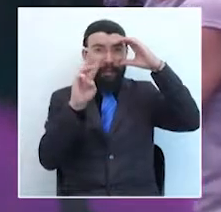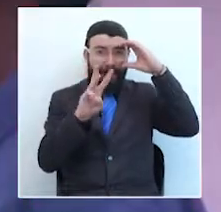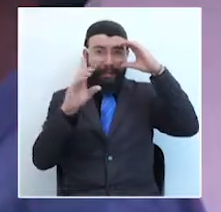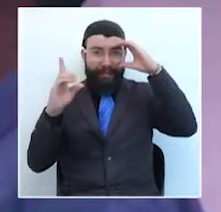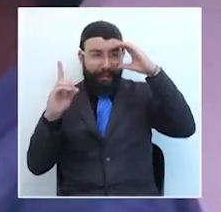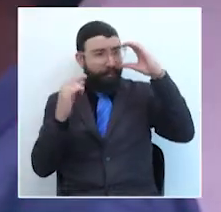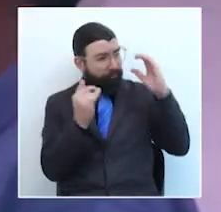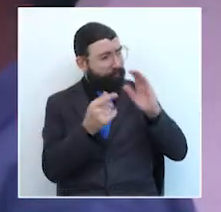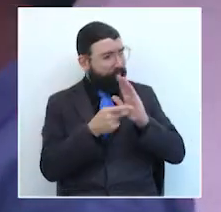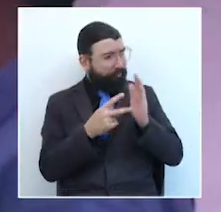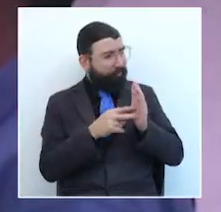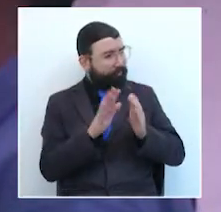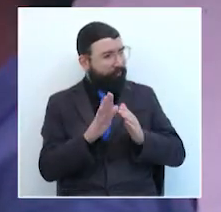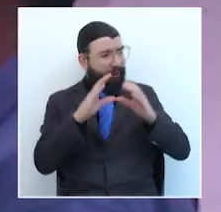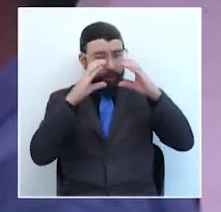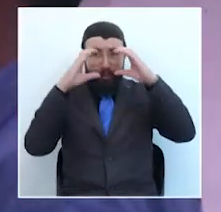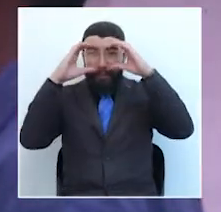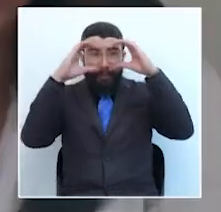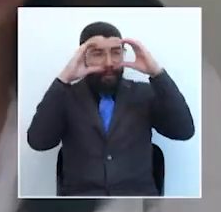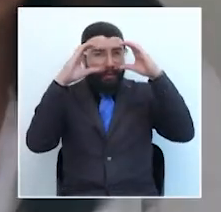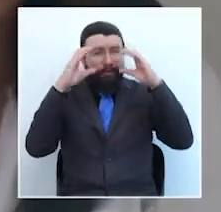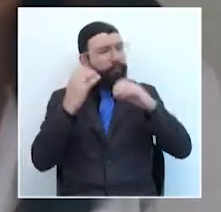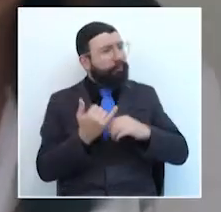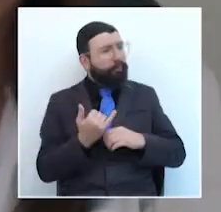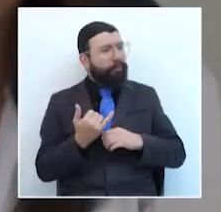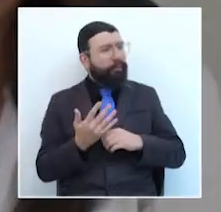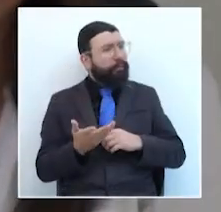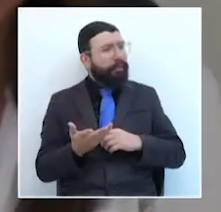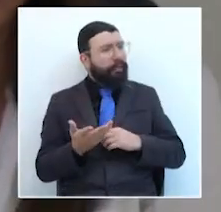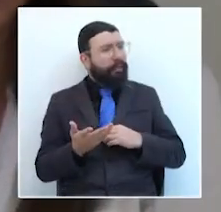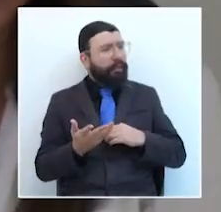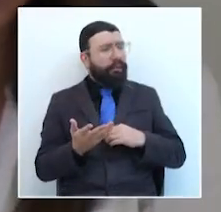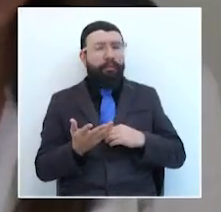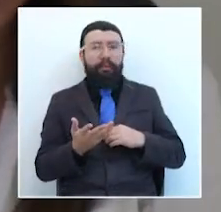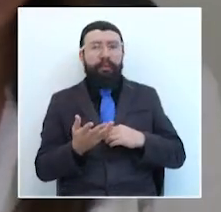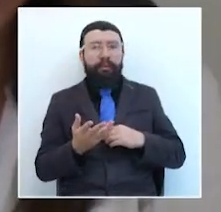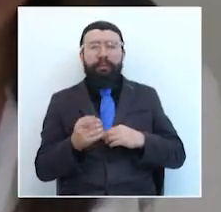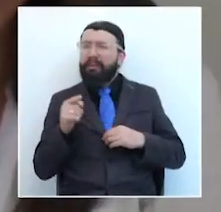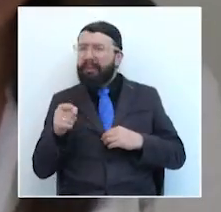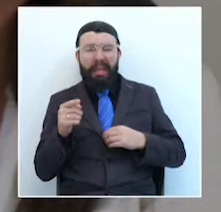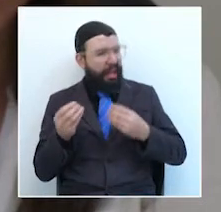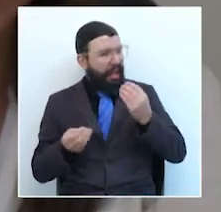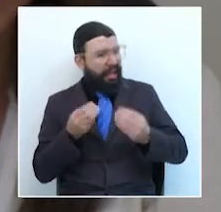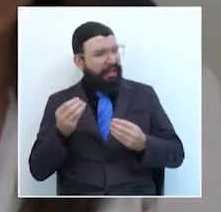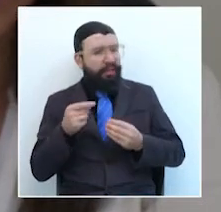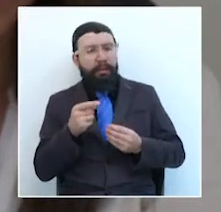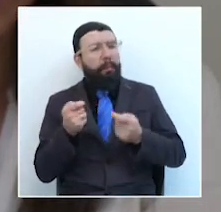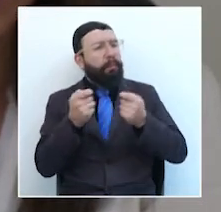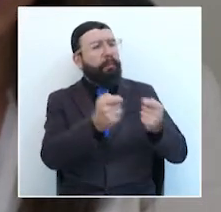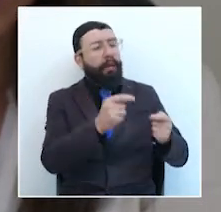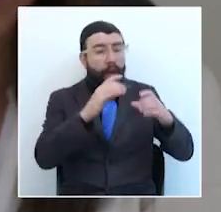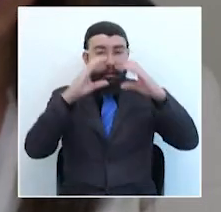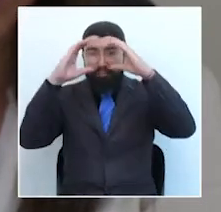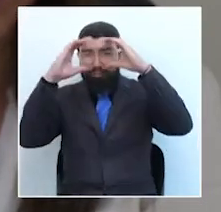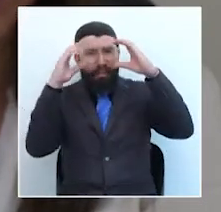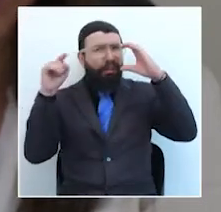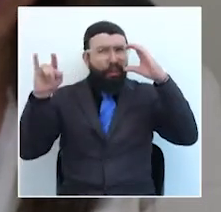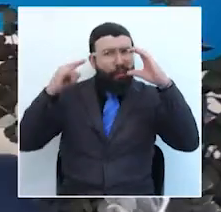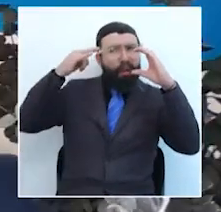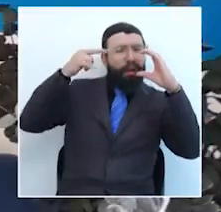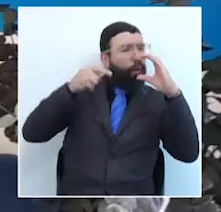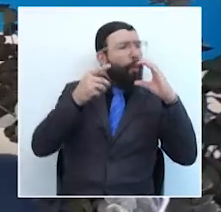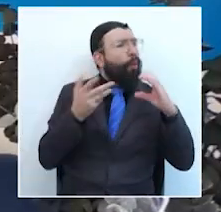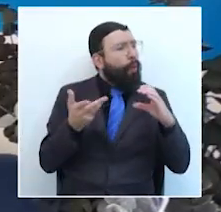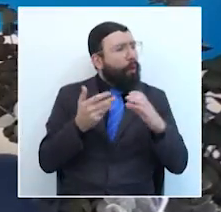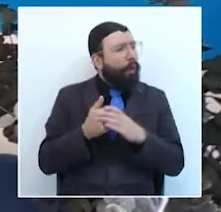de realidad virtual o cualquier tipo de programa le ponen ustedes le mandan a esas gafas bueno